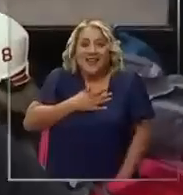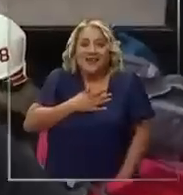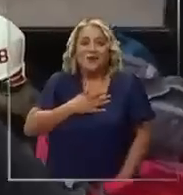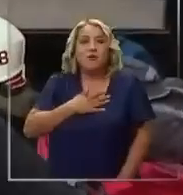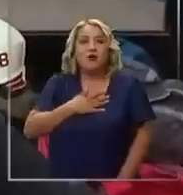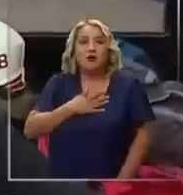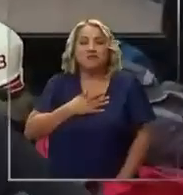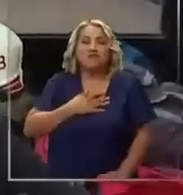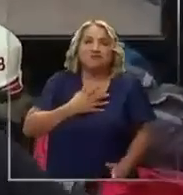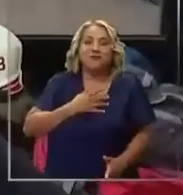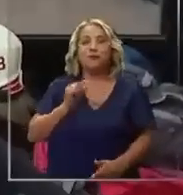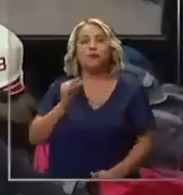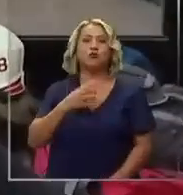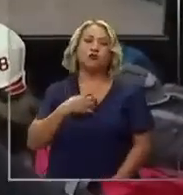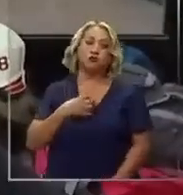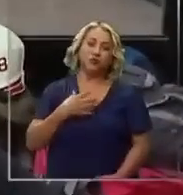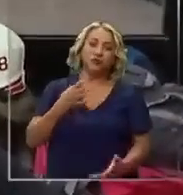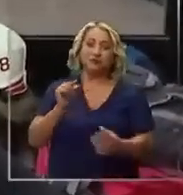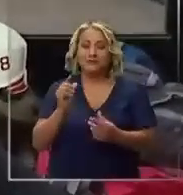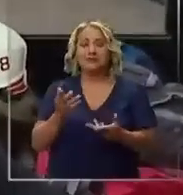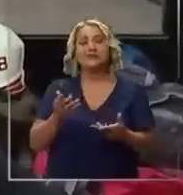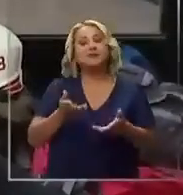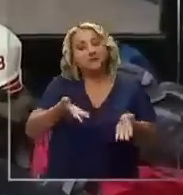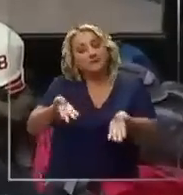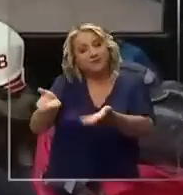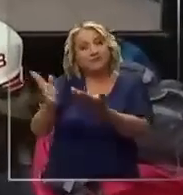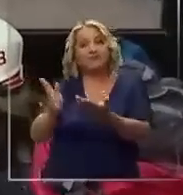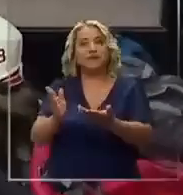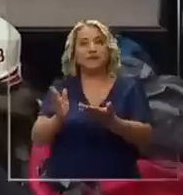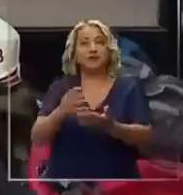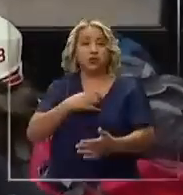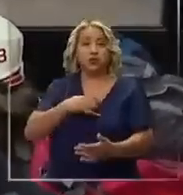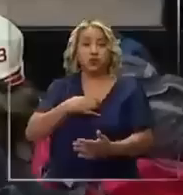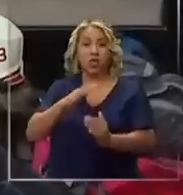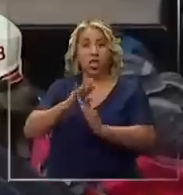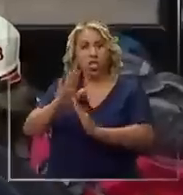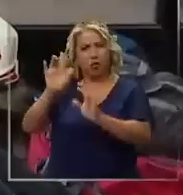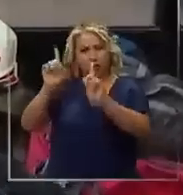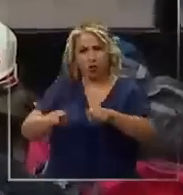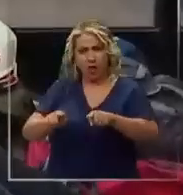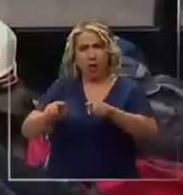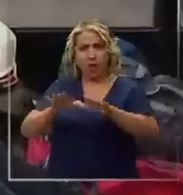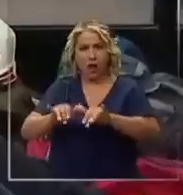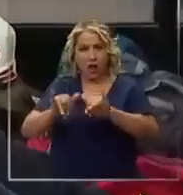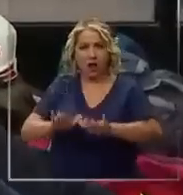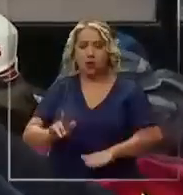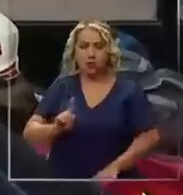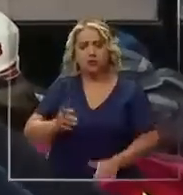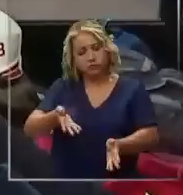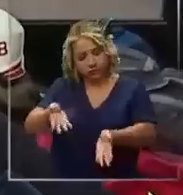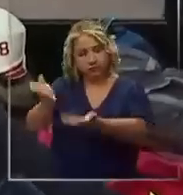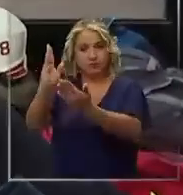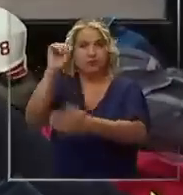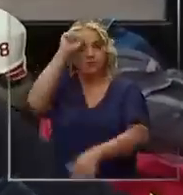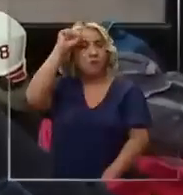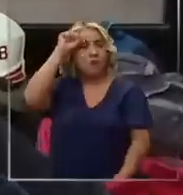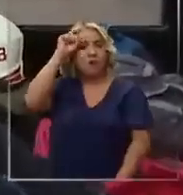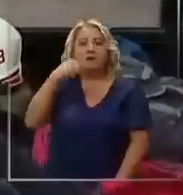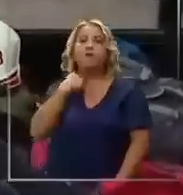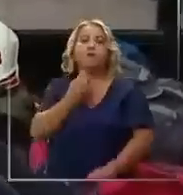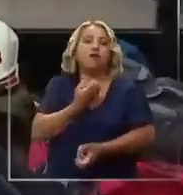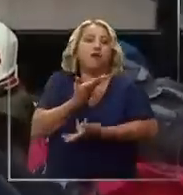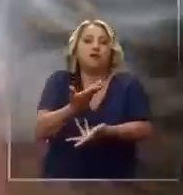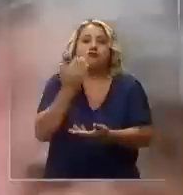de susto, pero mi susto no puede paralizarla a ella, que es una bombera y que trae su vocación desde